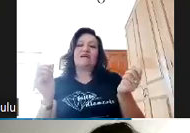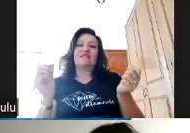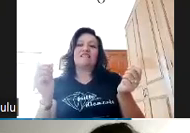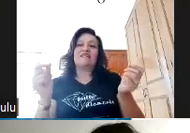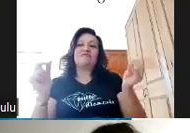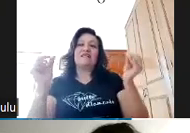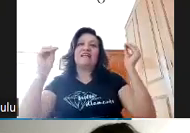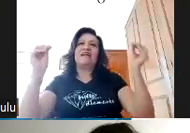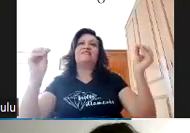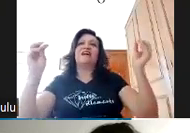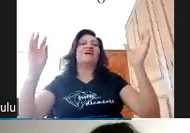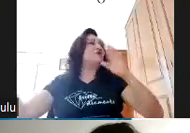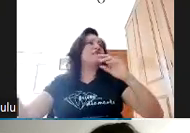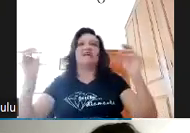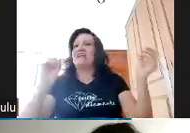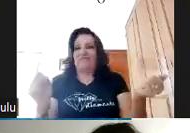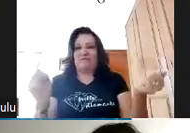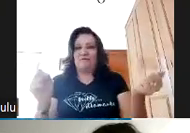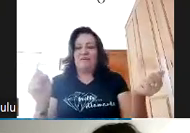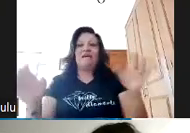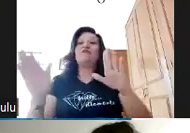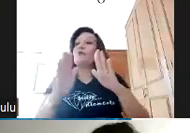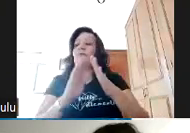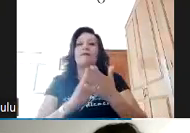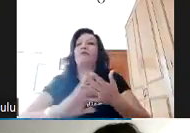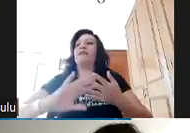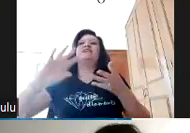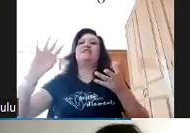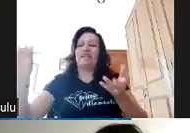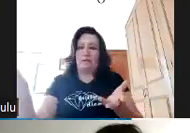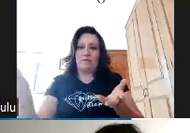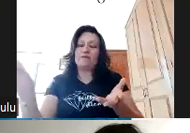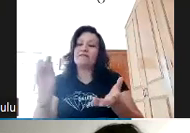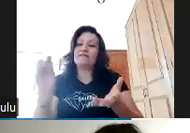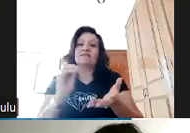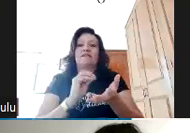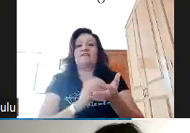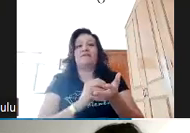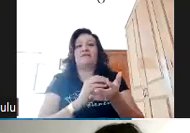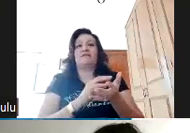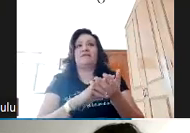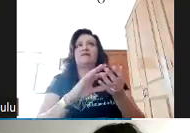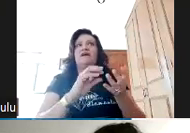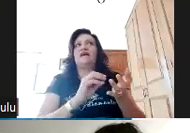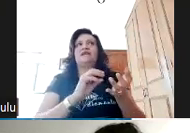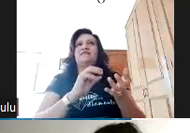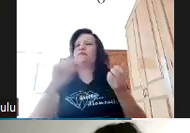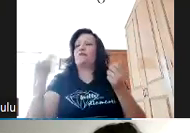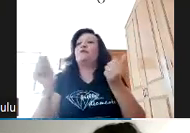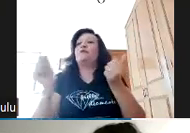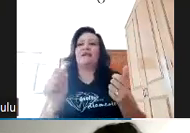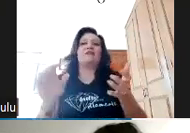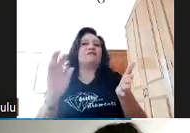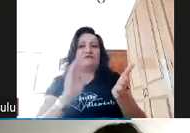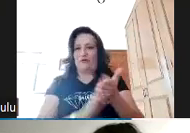que siempre le encanta ayudar a la gente él no va por el dinero hay veces que siempre te dicen ay